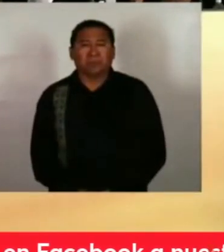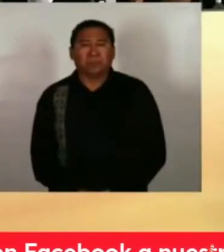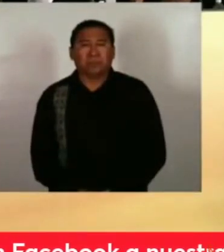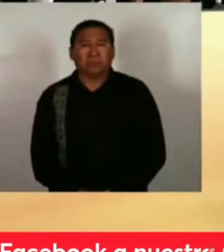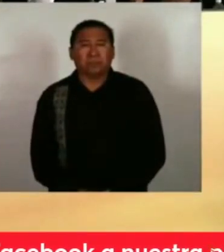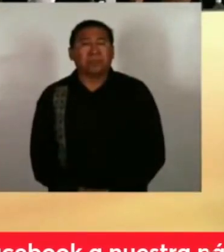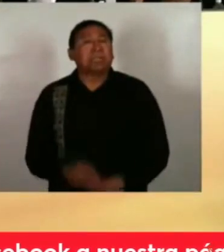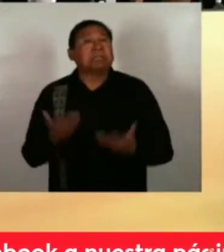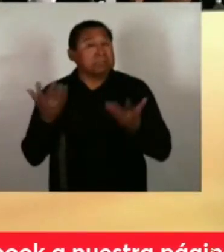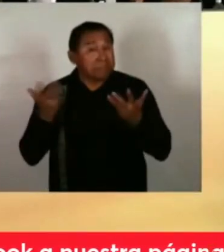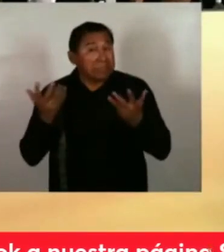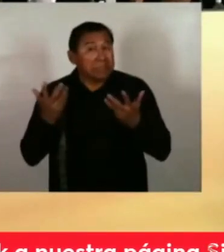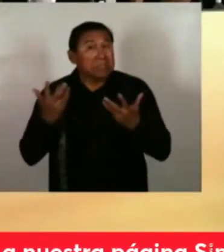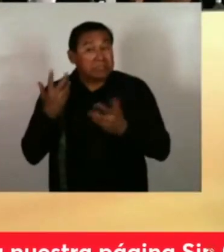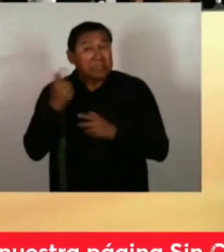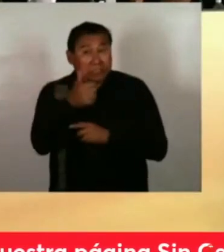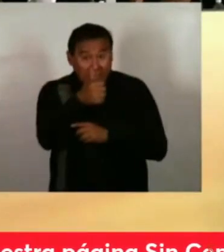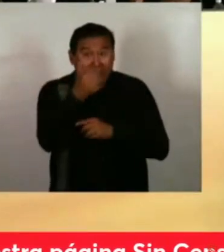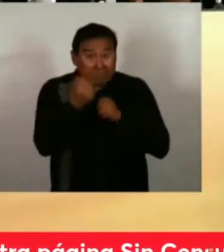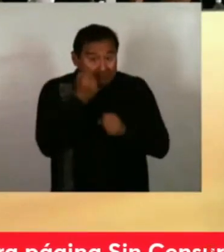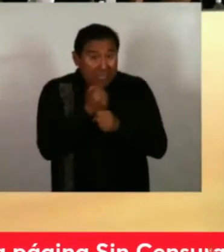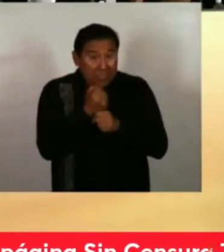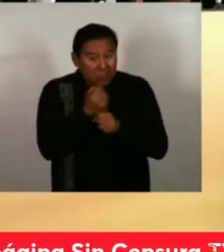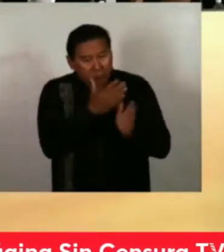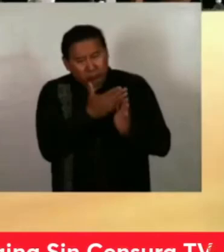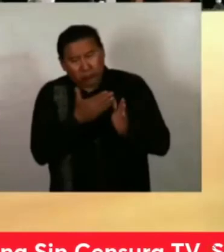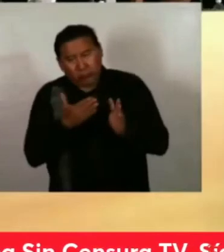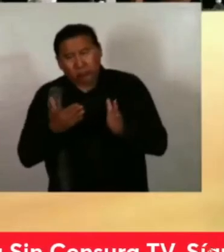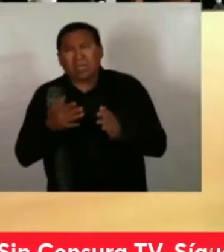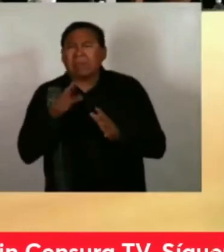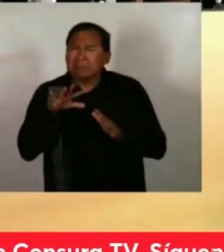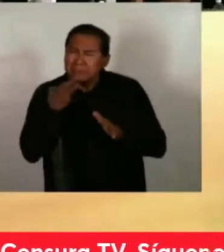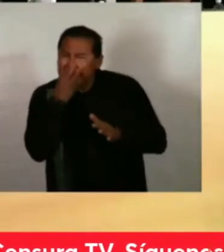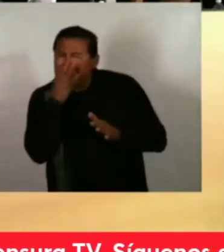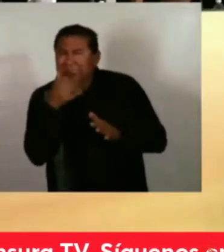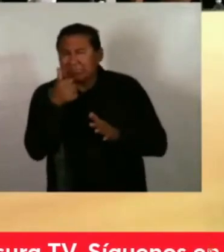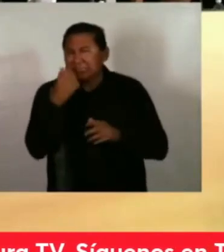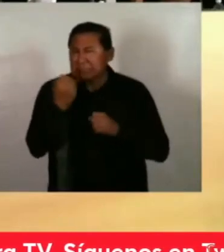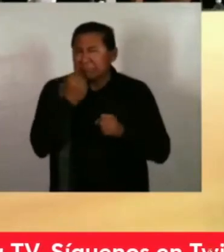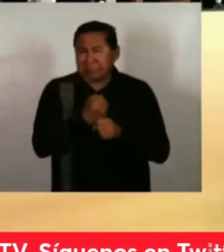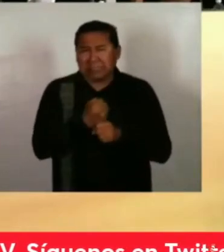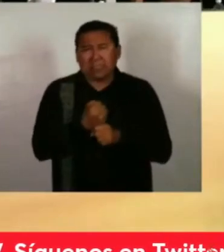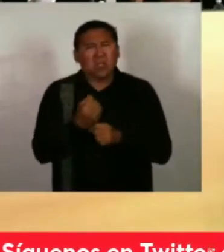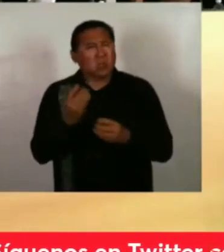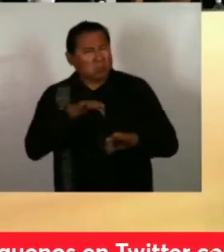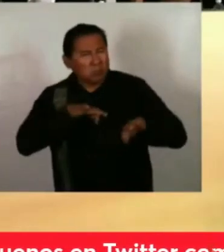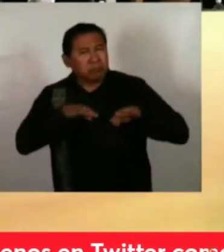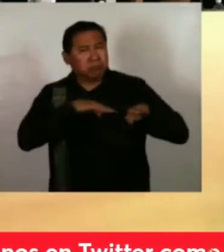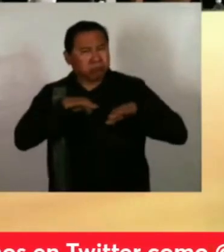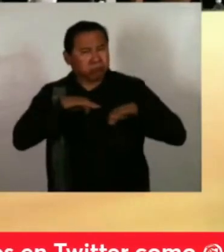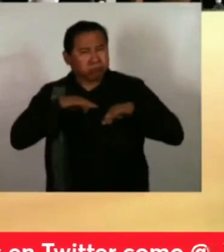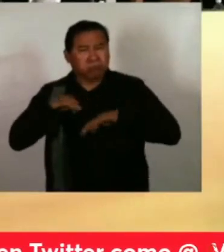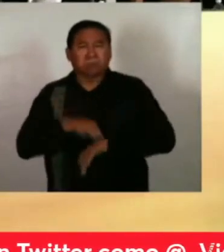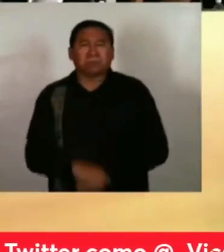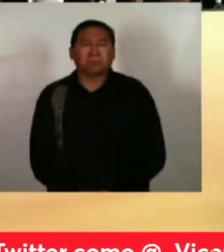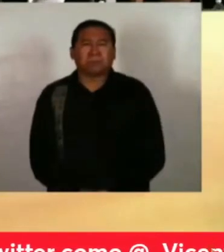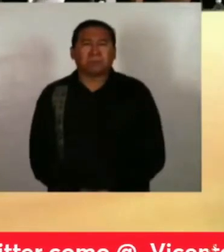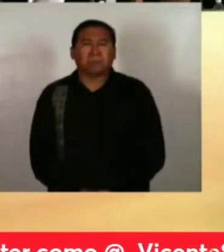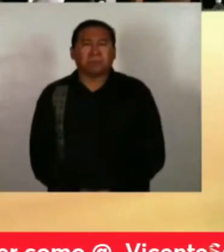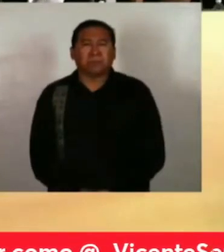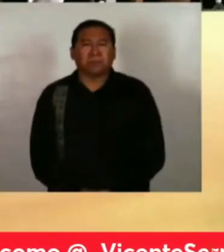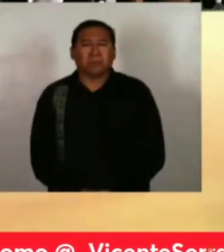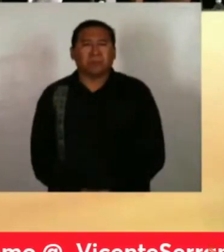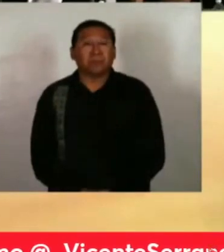ha hecho mucho estos 6 años, casi 6 años, muchísimo,